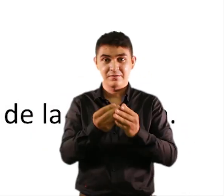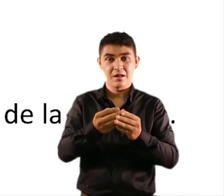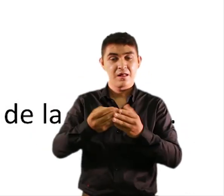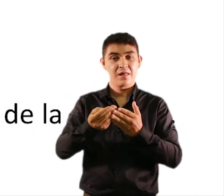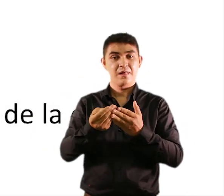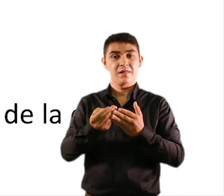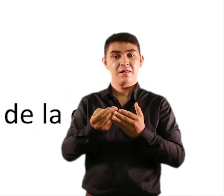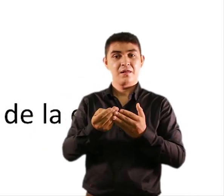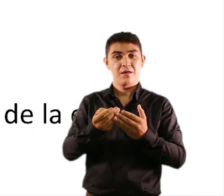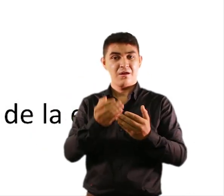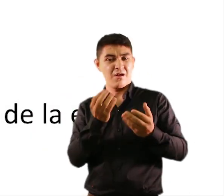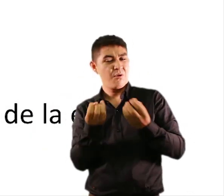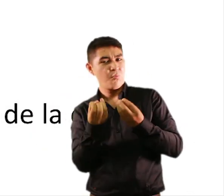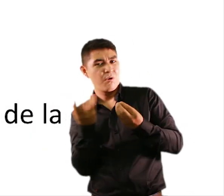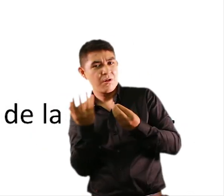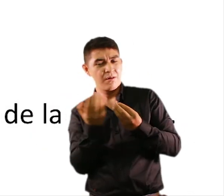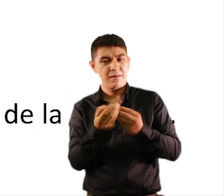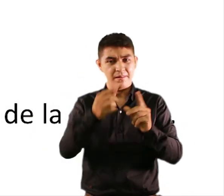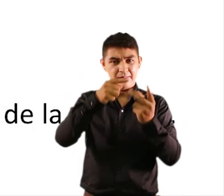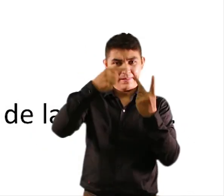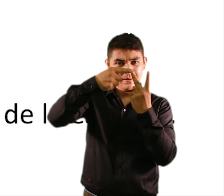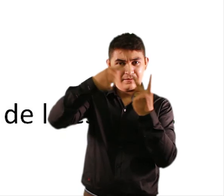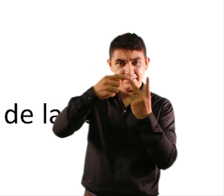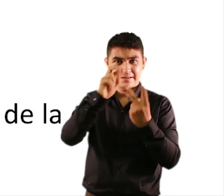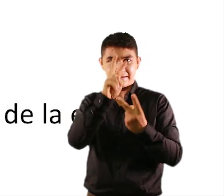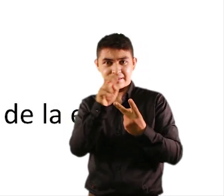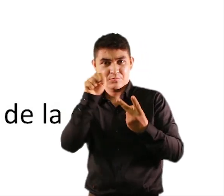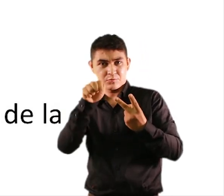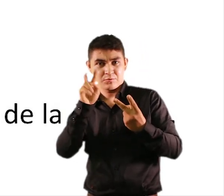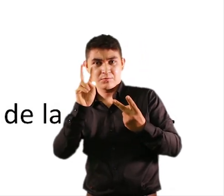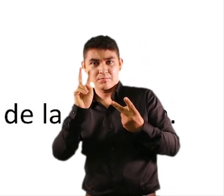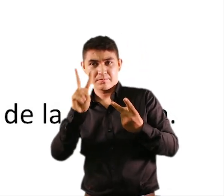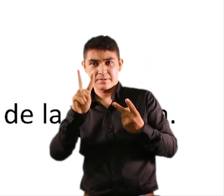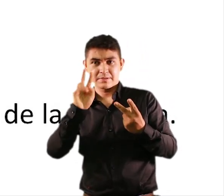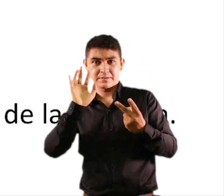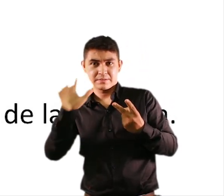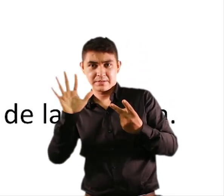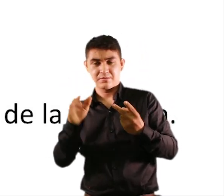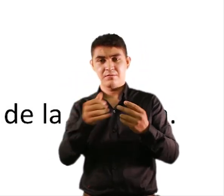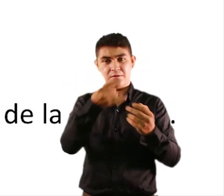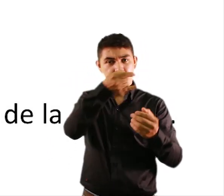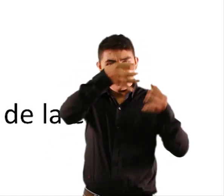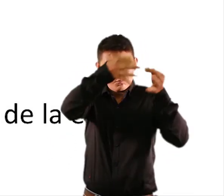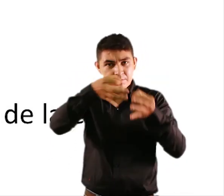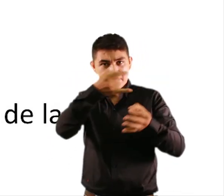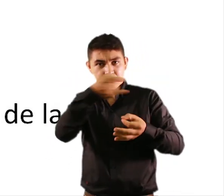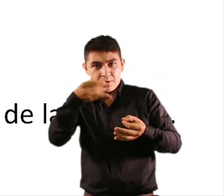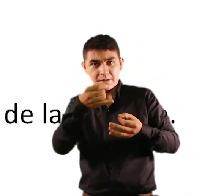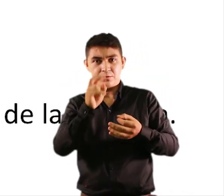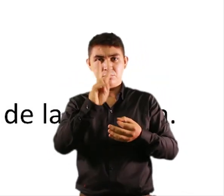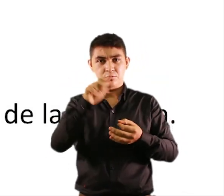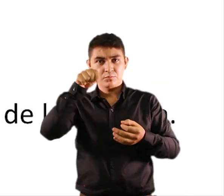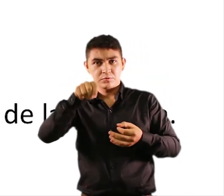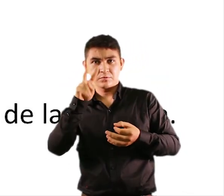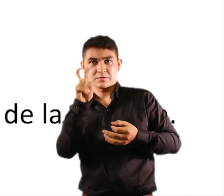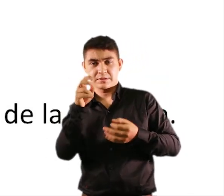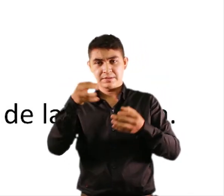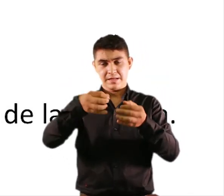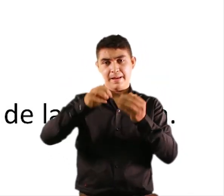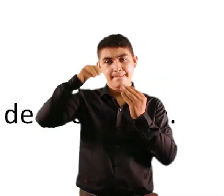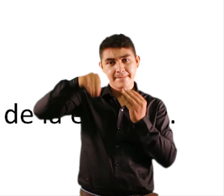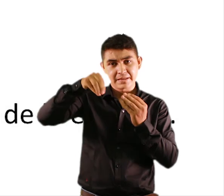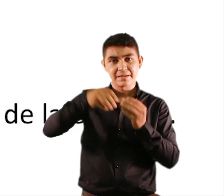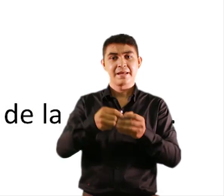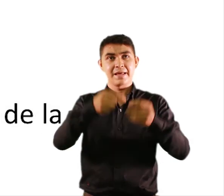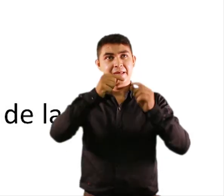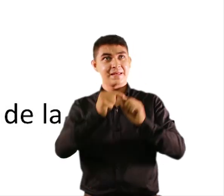de 7,25, lo cual nos da 2,7 metros. Esa sería la longitud de